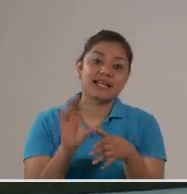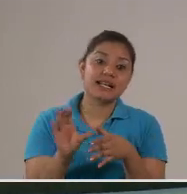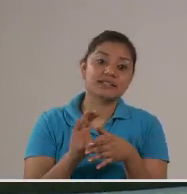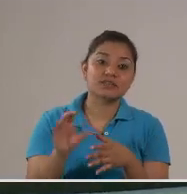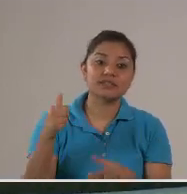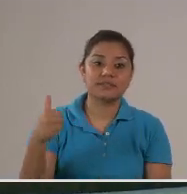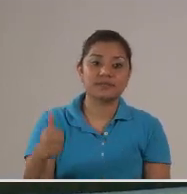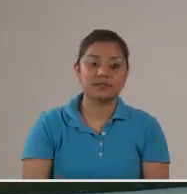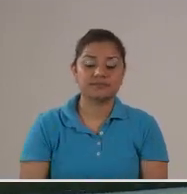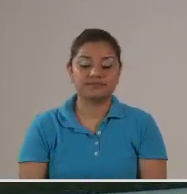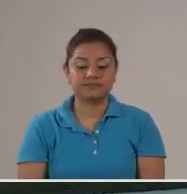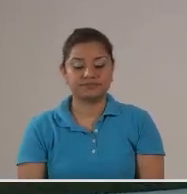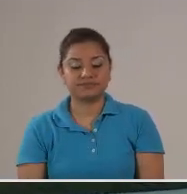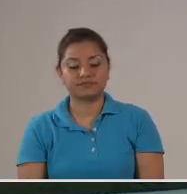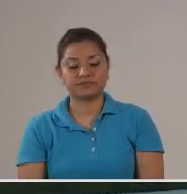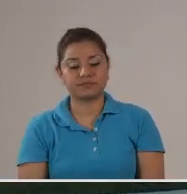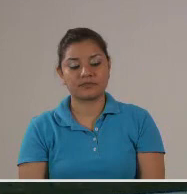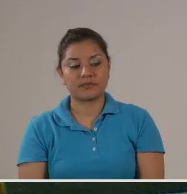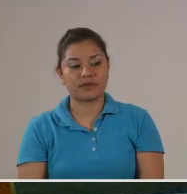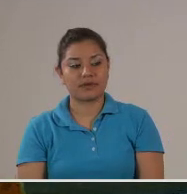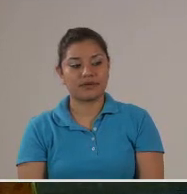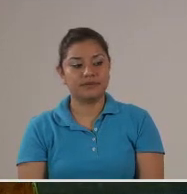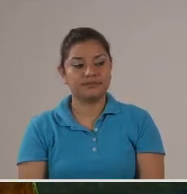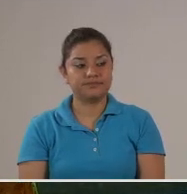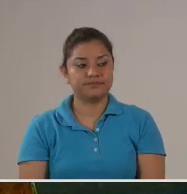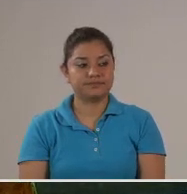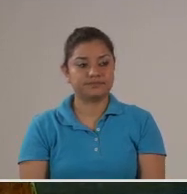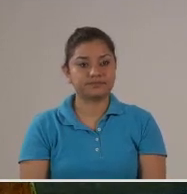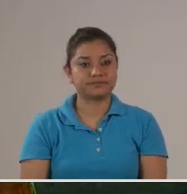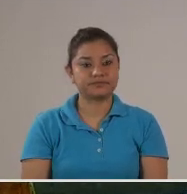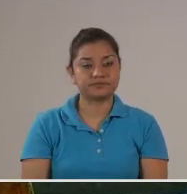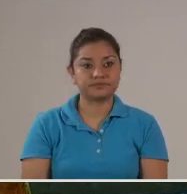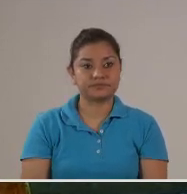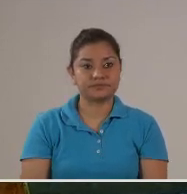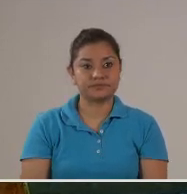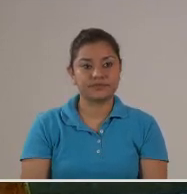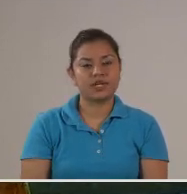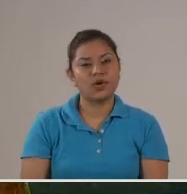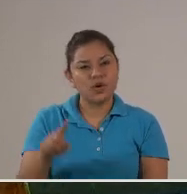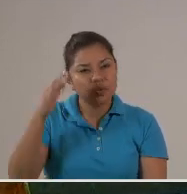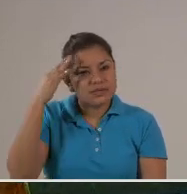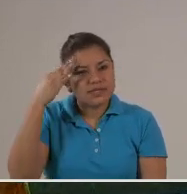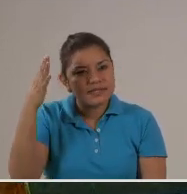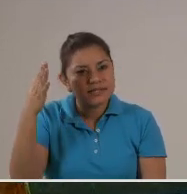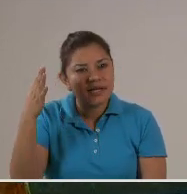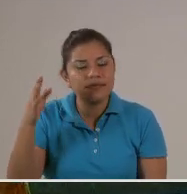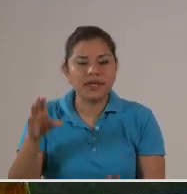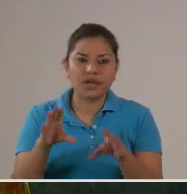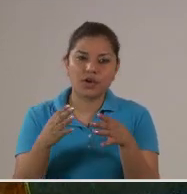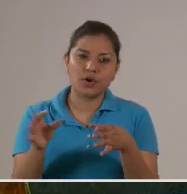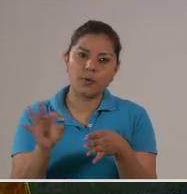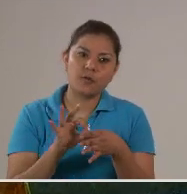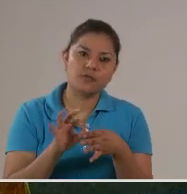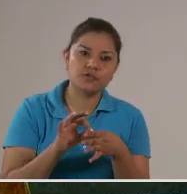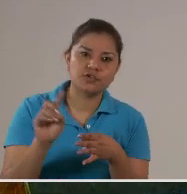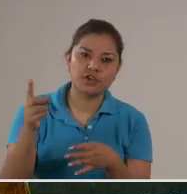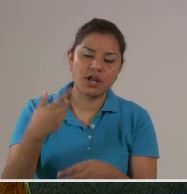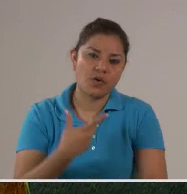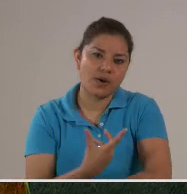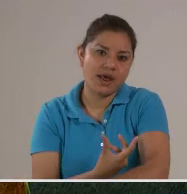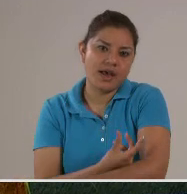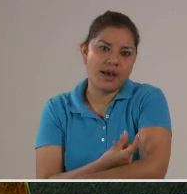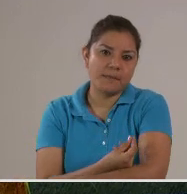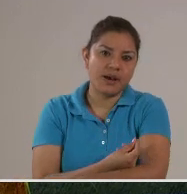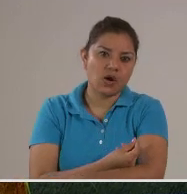inyección mire usted no entiende Cómo es que funciona la vacuna para la polio a